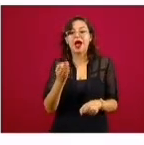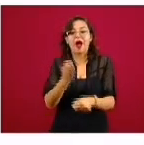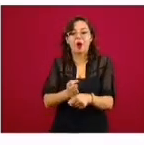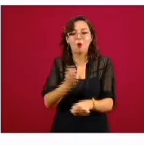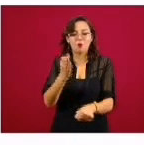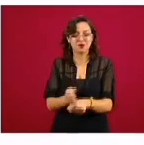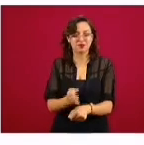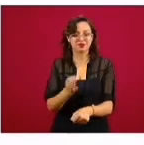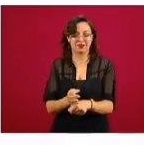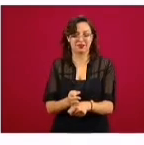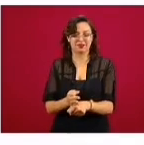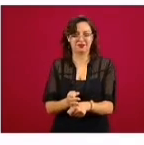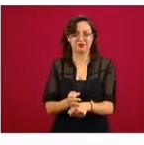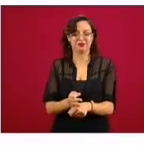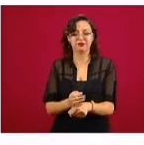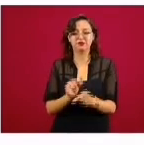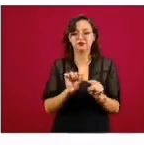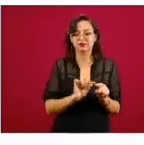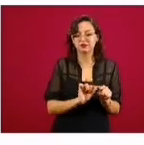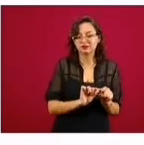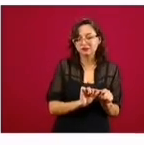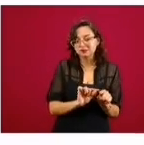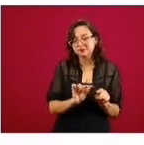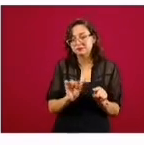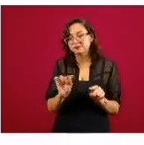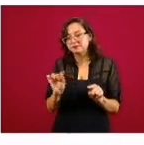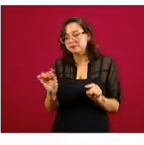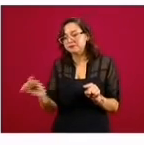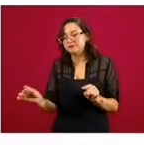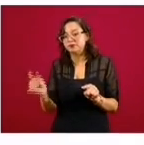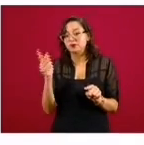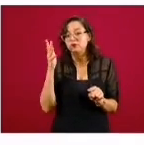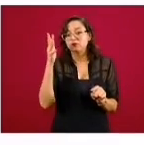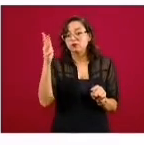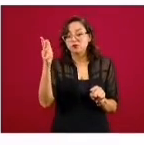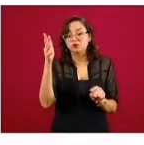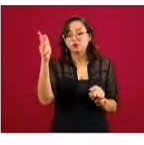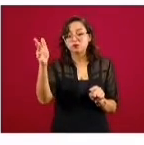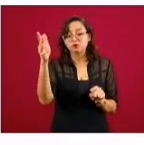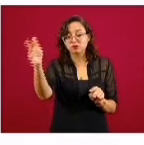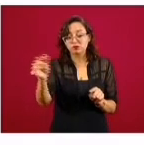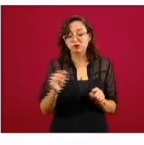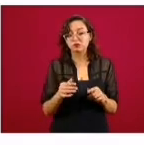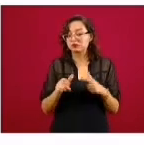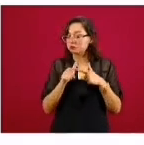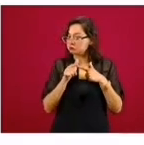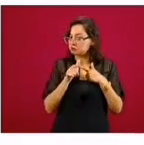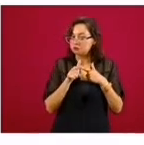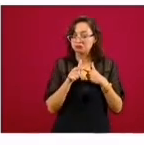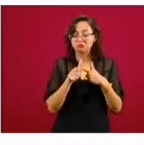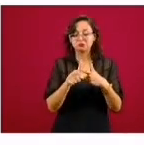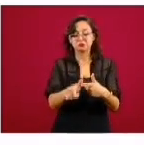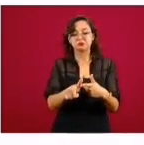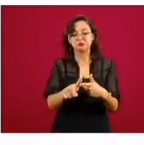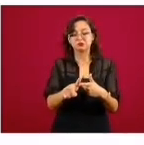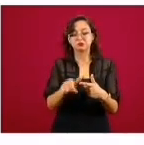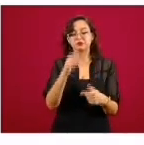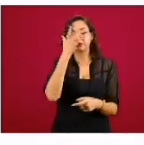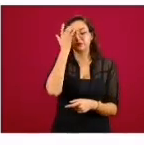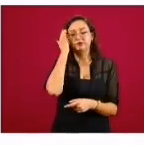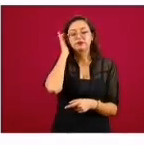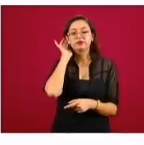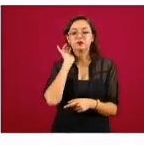está pasando, son los puntitos rojos, y lo que se proyecta con estos métodos que pasará